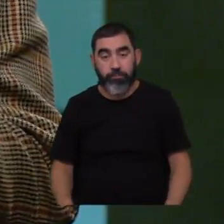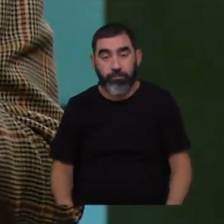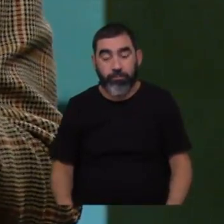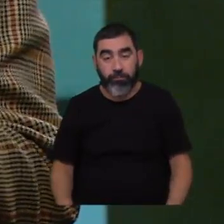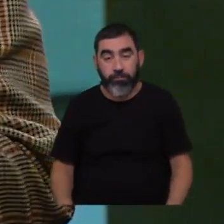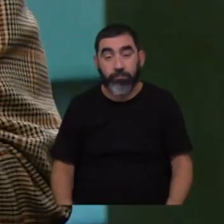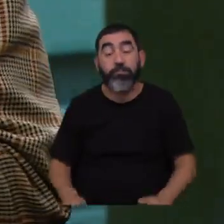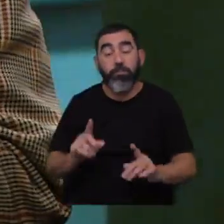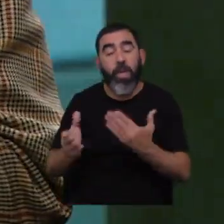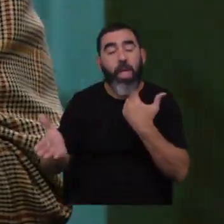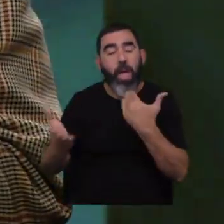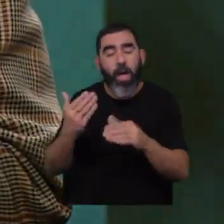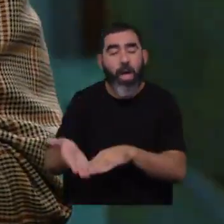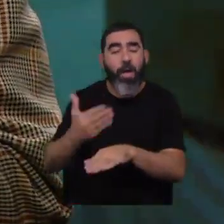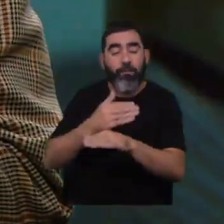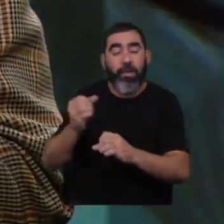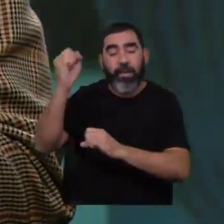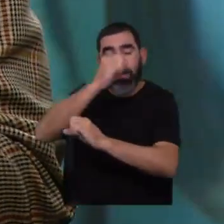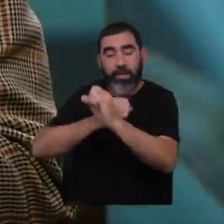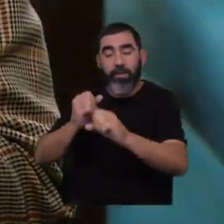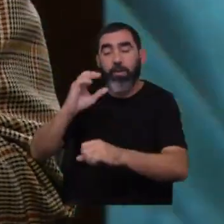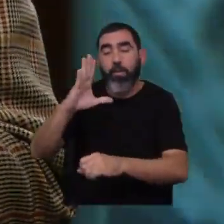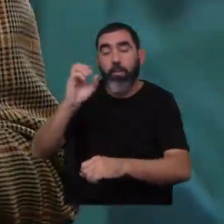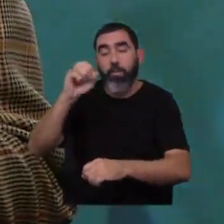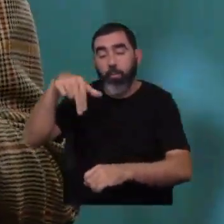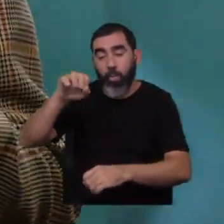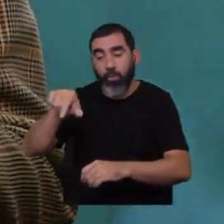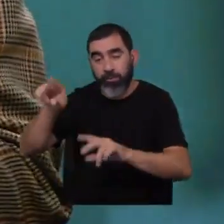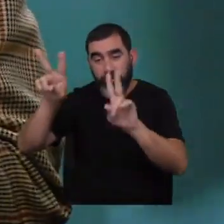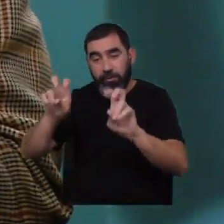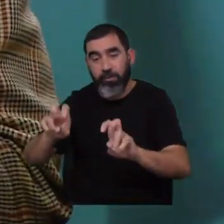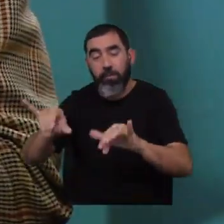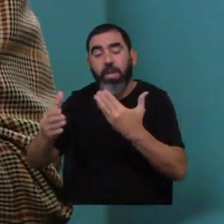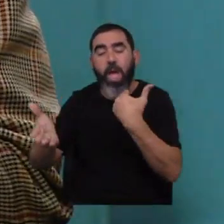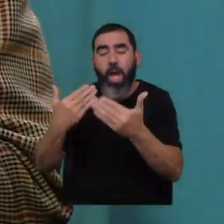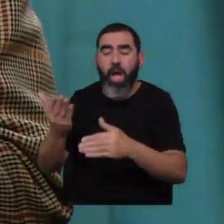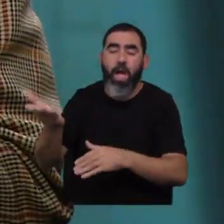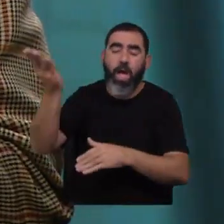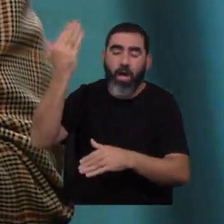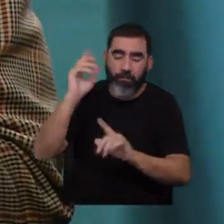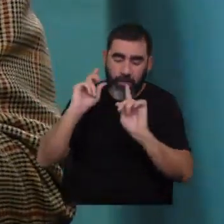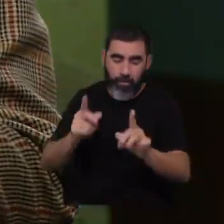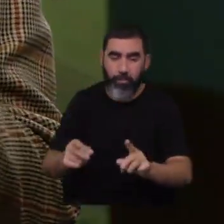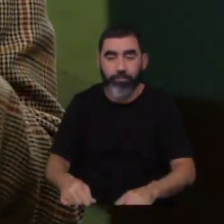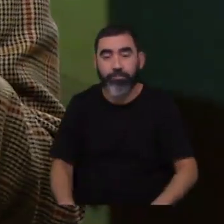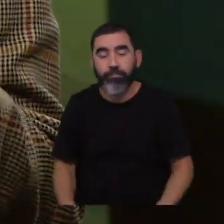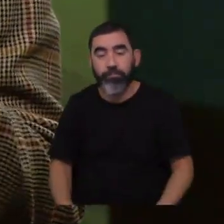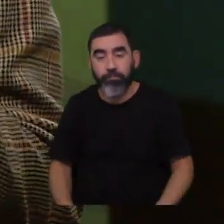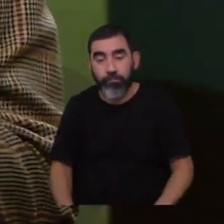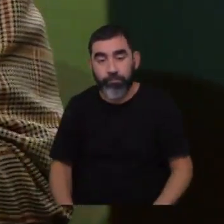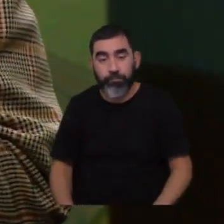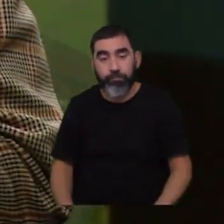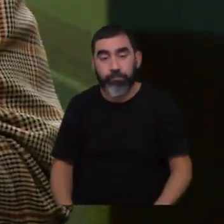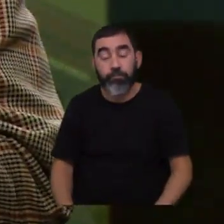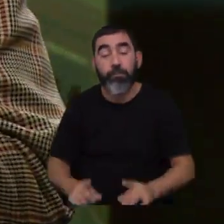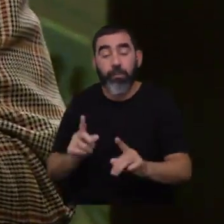piso, estuvimos hablando con el ingeniero Pons sobre ese tipo de cosas, ya lo hemos conversado en otras oportunidades, y también